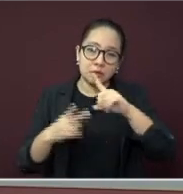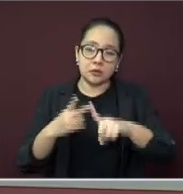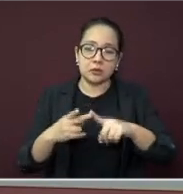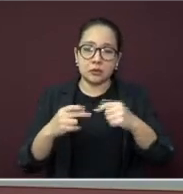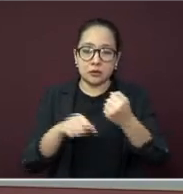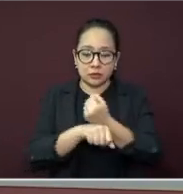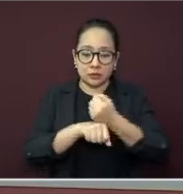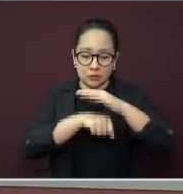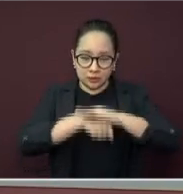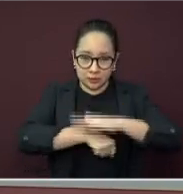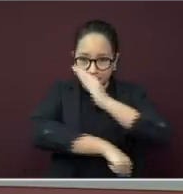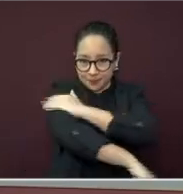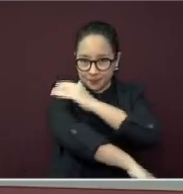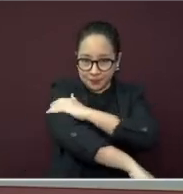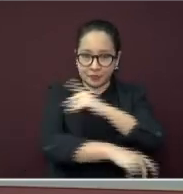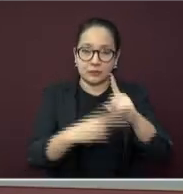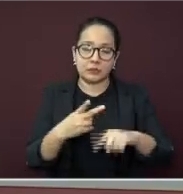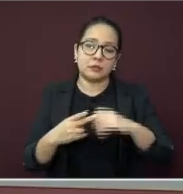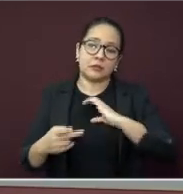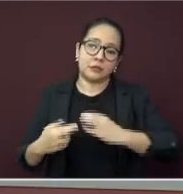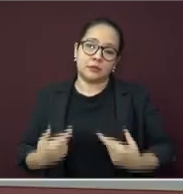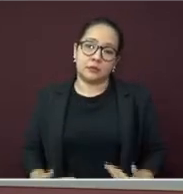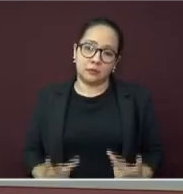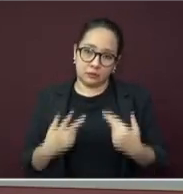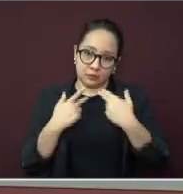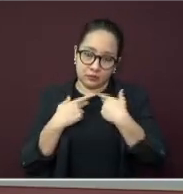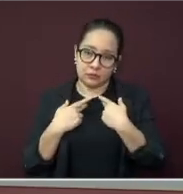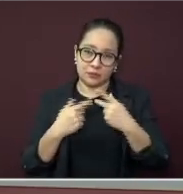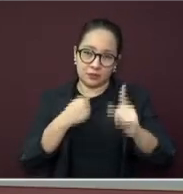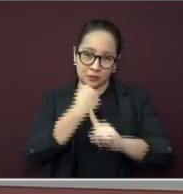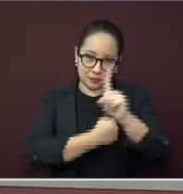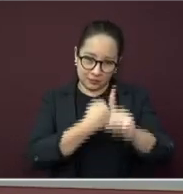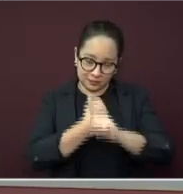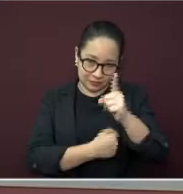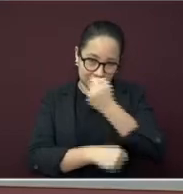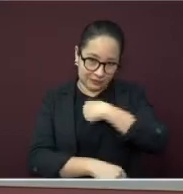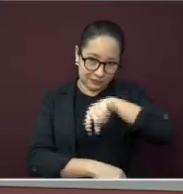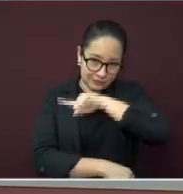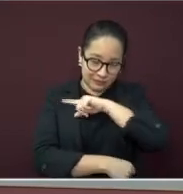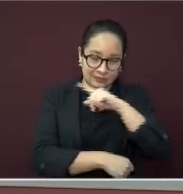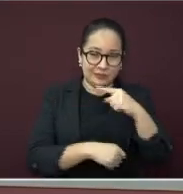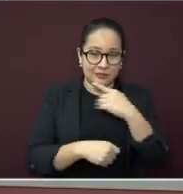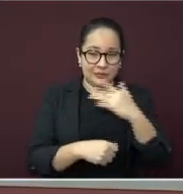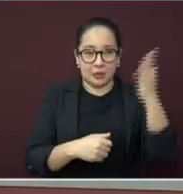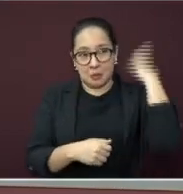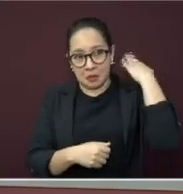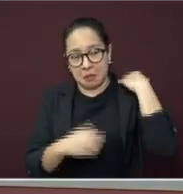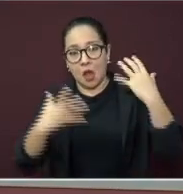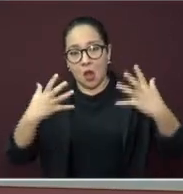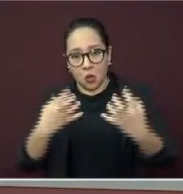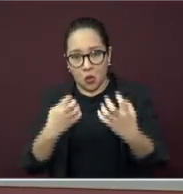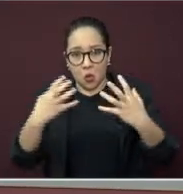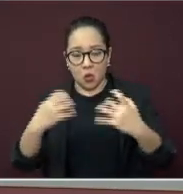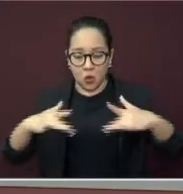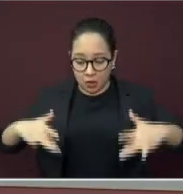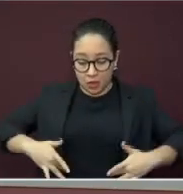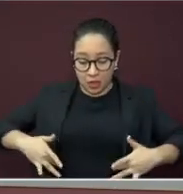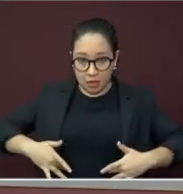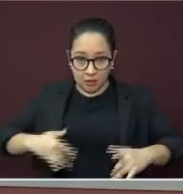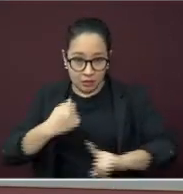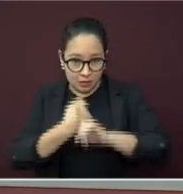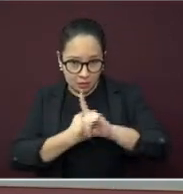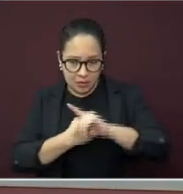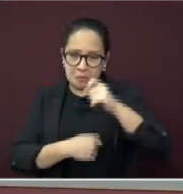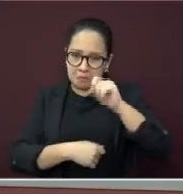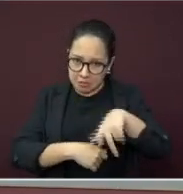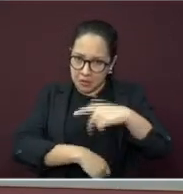hipertensión arterial con cáncer con problemas crónicos del corazón de los pulmones de los riñones y por